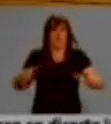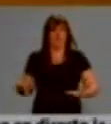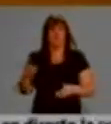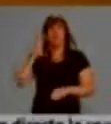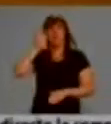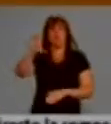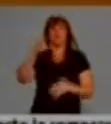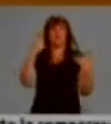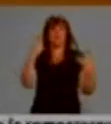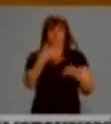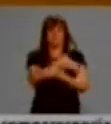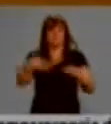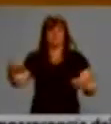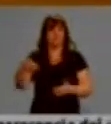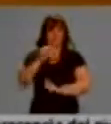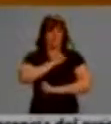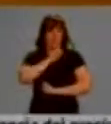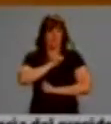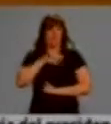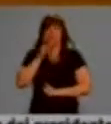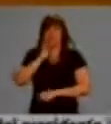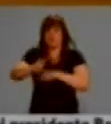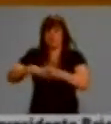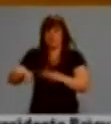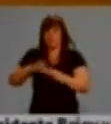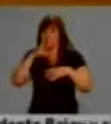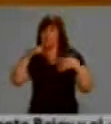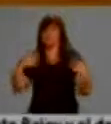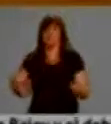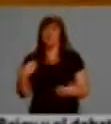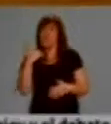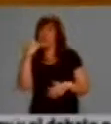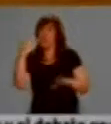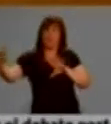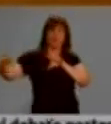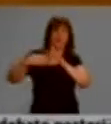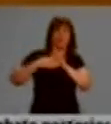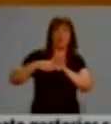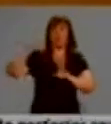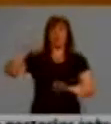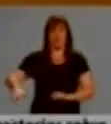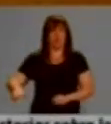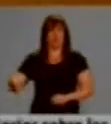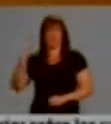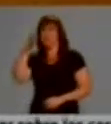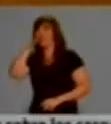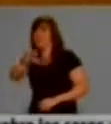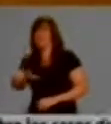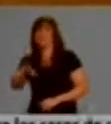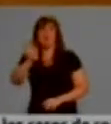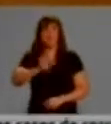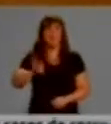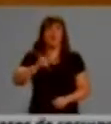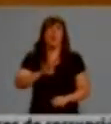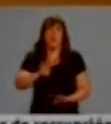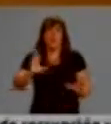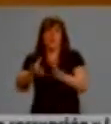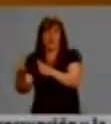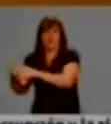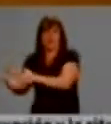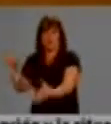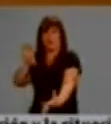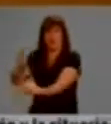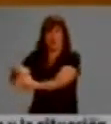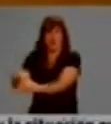de parados y con las reformas que tiene en marcha la condicione ningún imputado ni quienes al servicio de sus inconfesados intereses